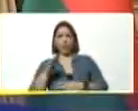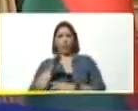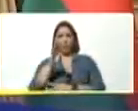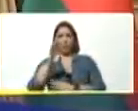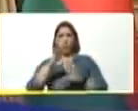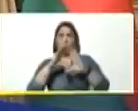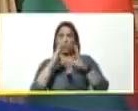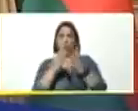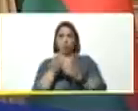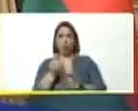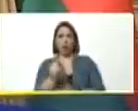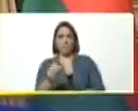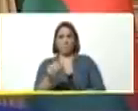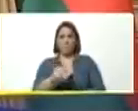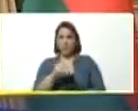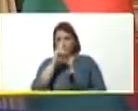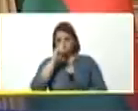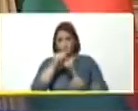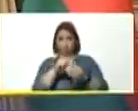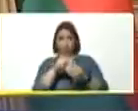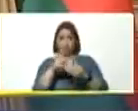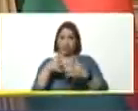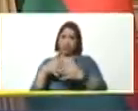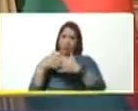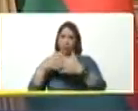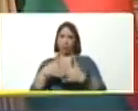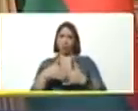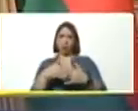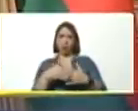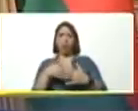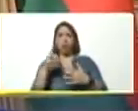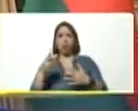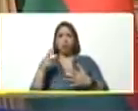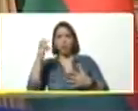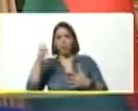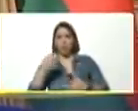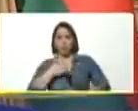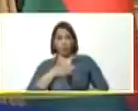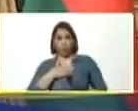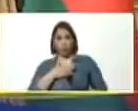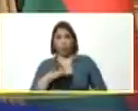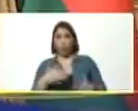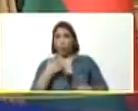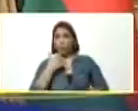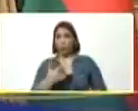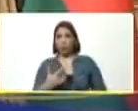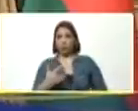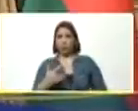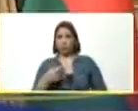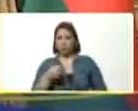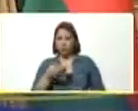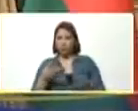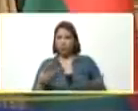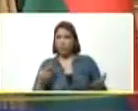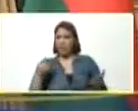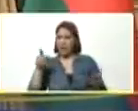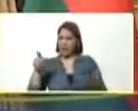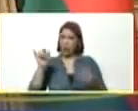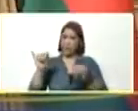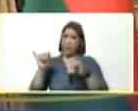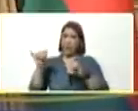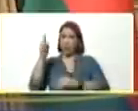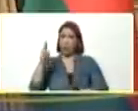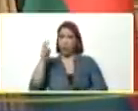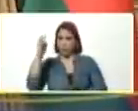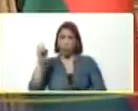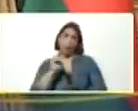mundo están mucho más allá de Estados Unidos y la Unión Europea. Y yo cuando digo esto a ellos les duele, porque